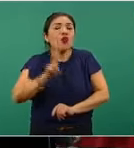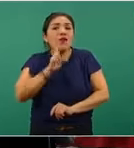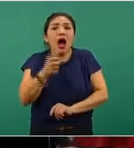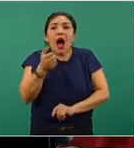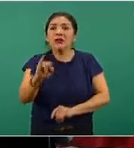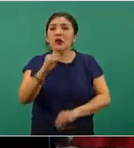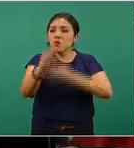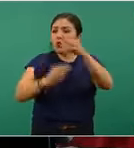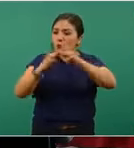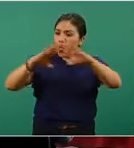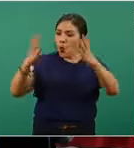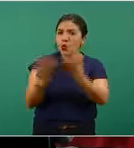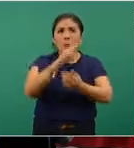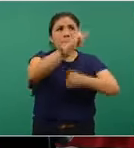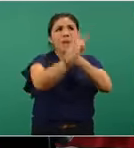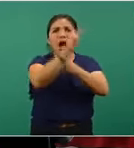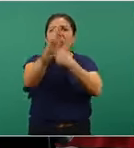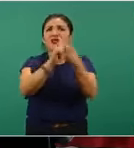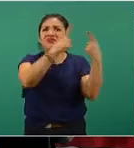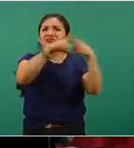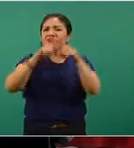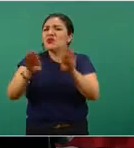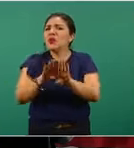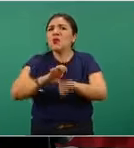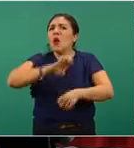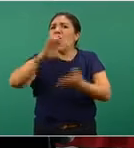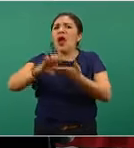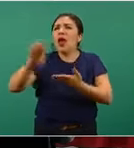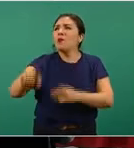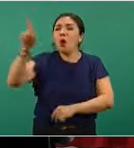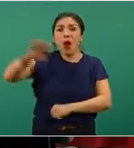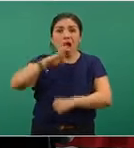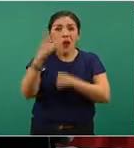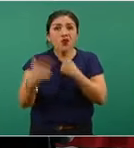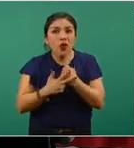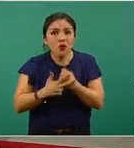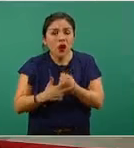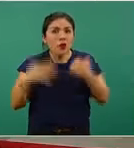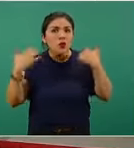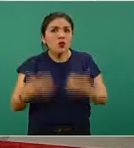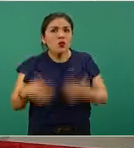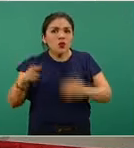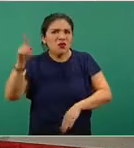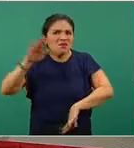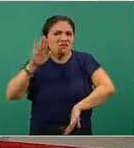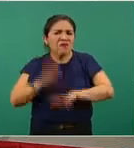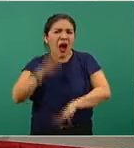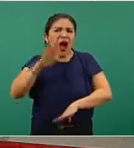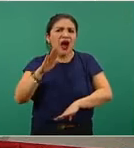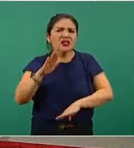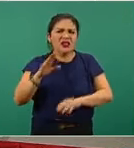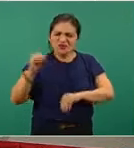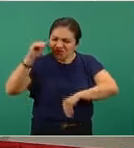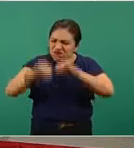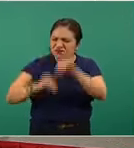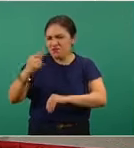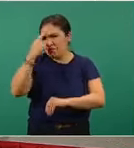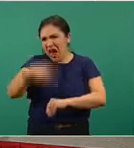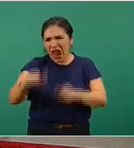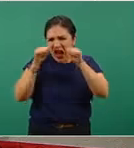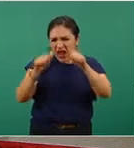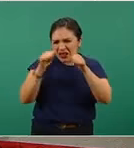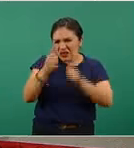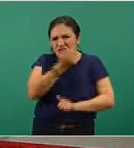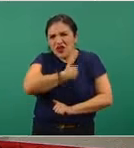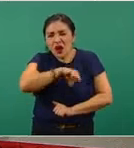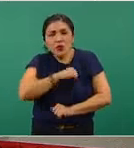países del mundo. Los países, por ejemplo, europeos, que han tenido el mayor desarrollo en sistemas de salud, no